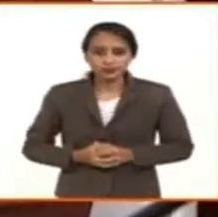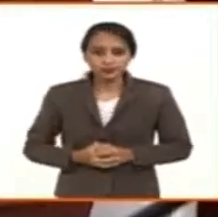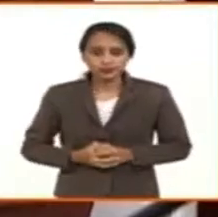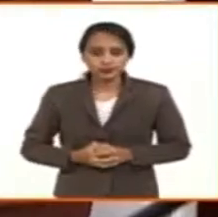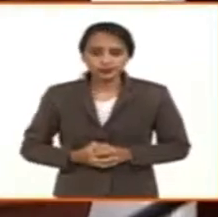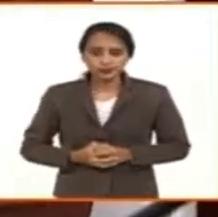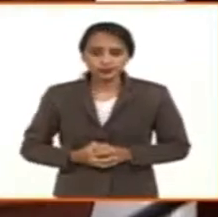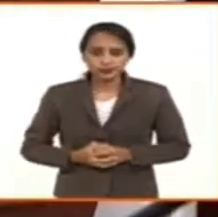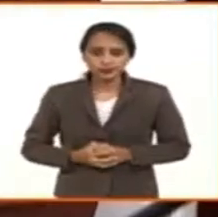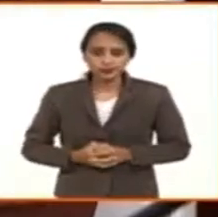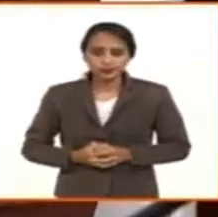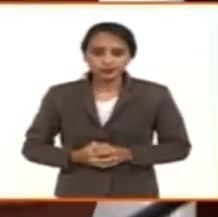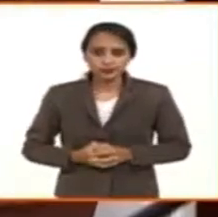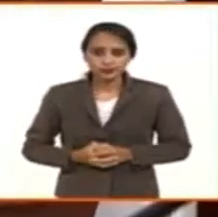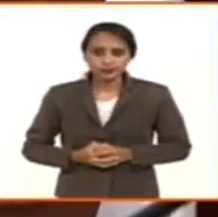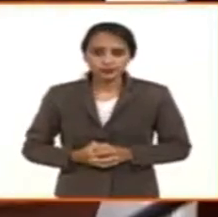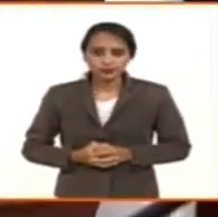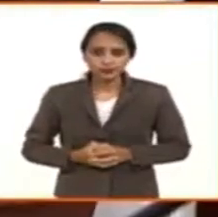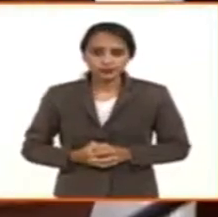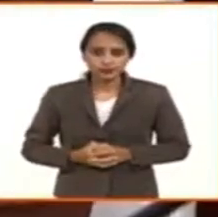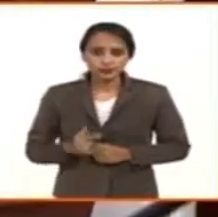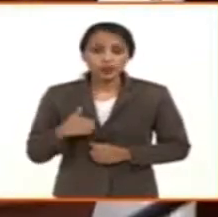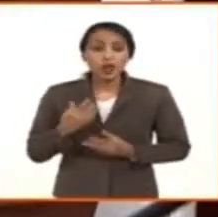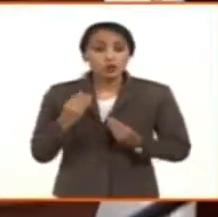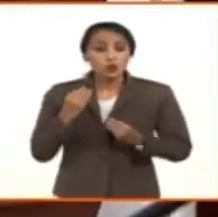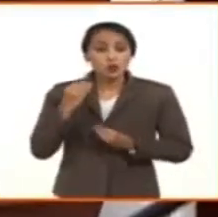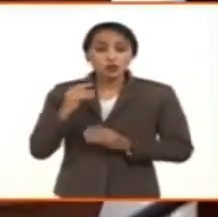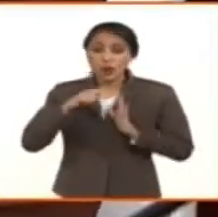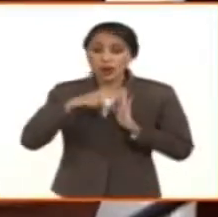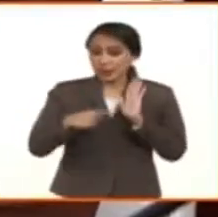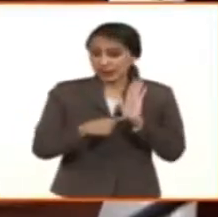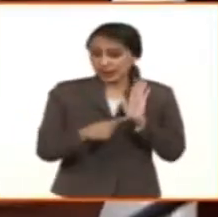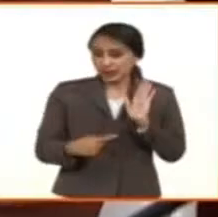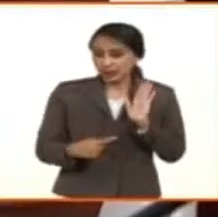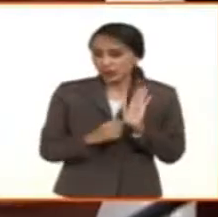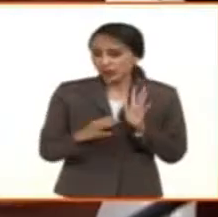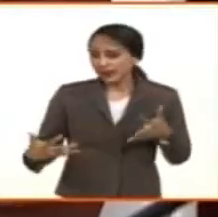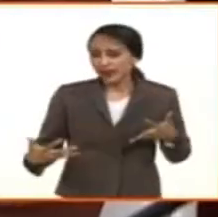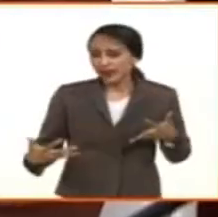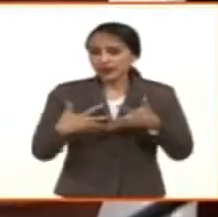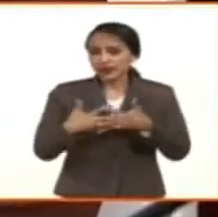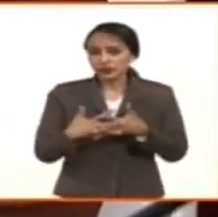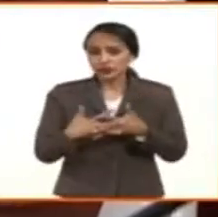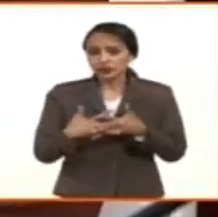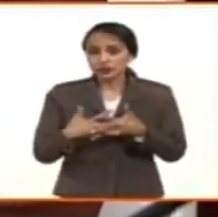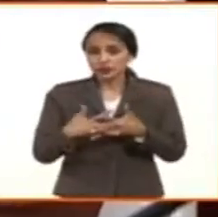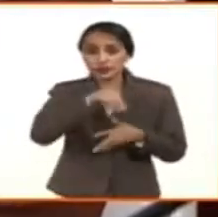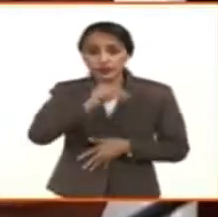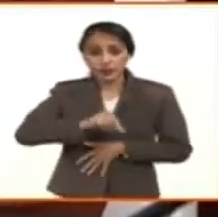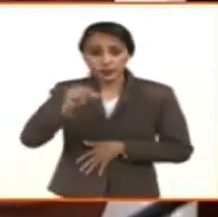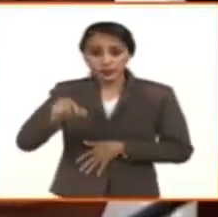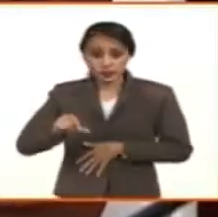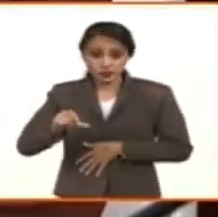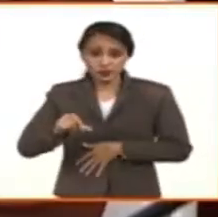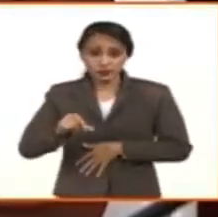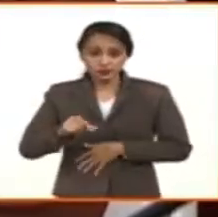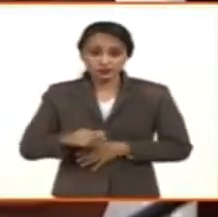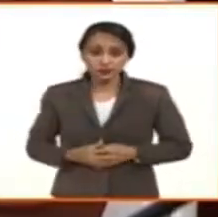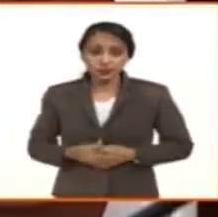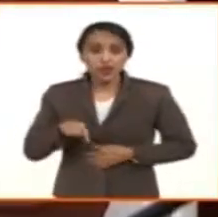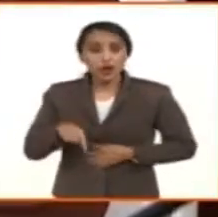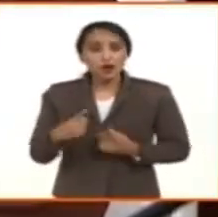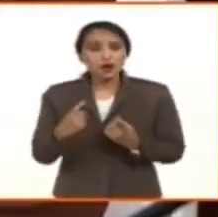elementos del sentido común de los seres humanos de las relaciones que nos construimos entre nosotros que hace falta